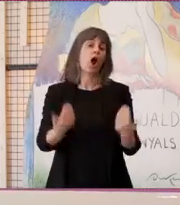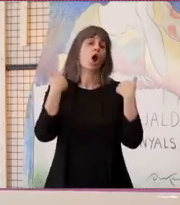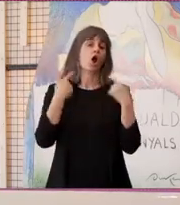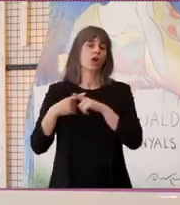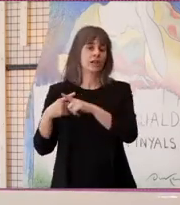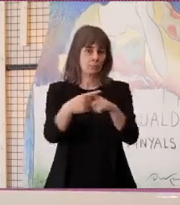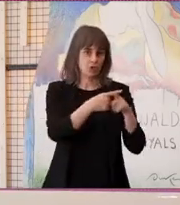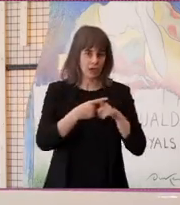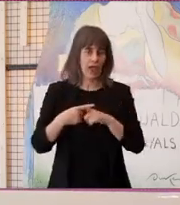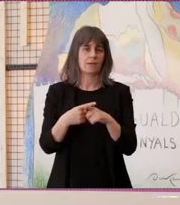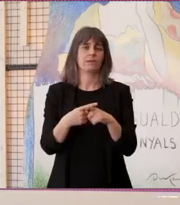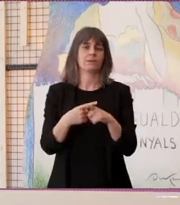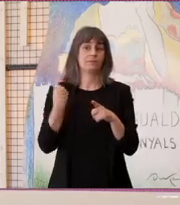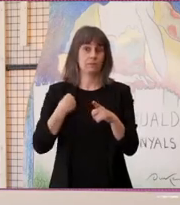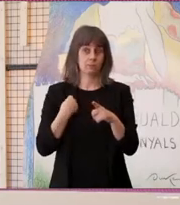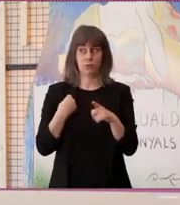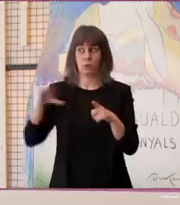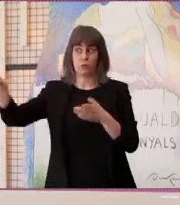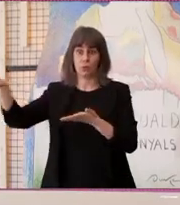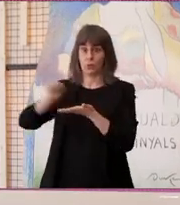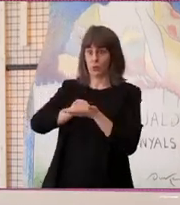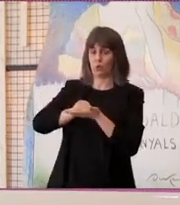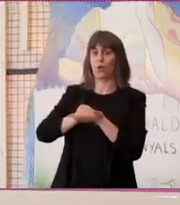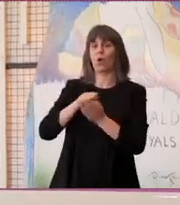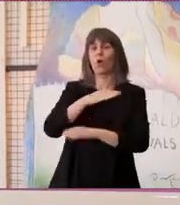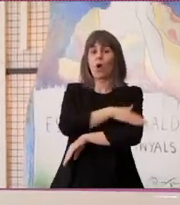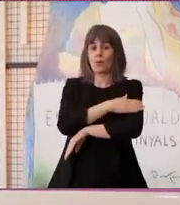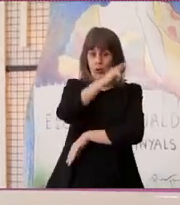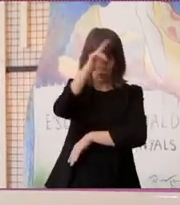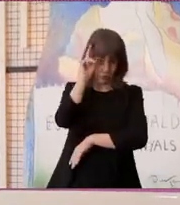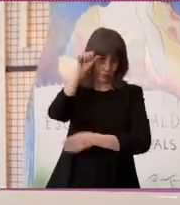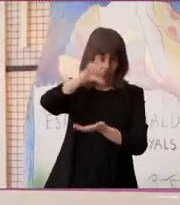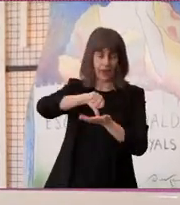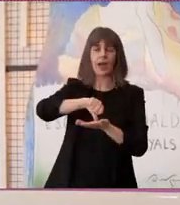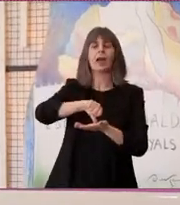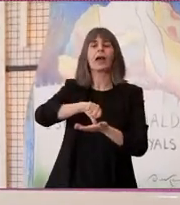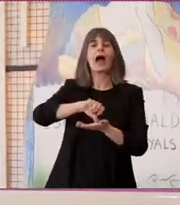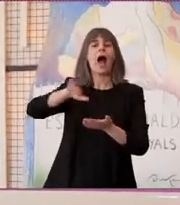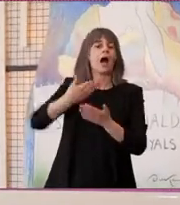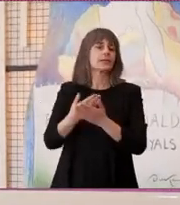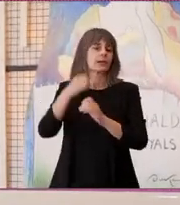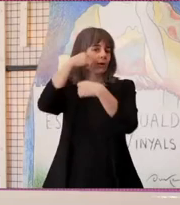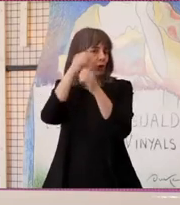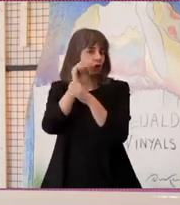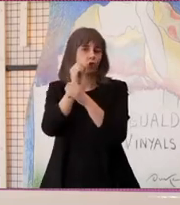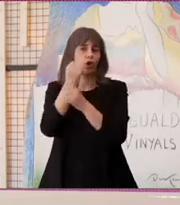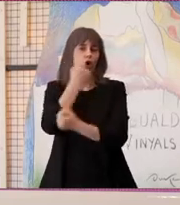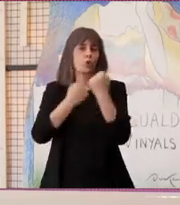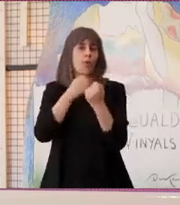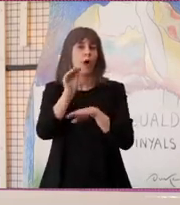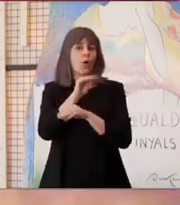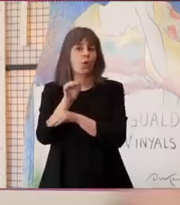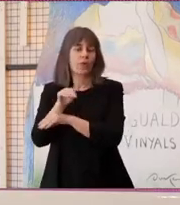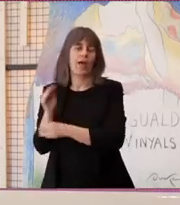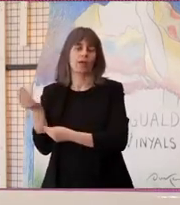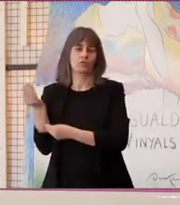desde el gobierno de Madrid desde el gobierno central hasta el laboratorio de economía de los cuidados que